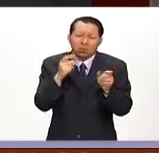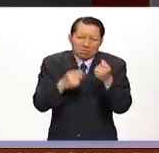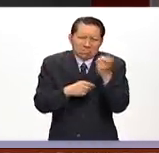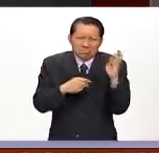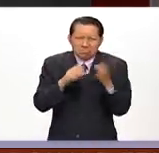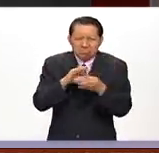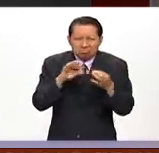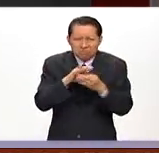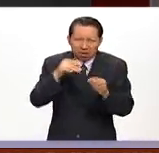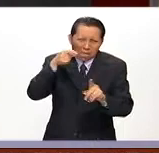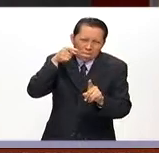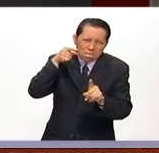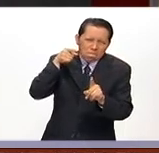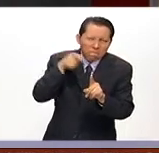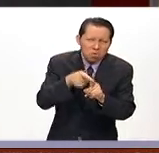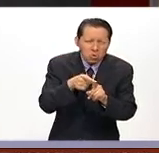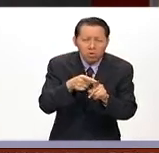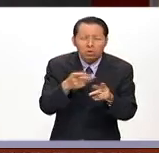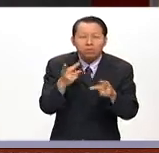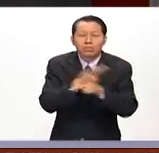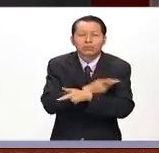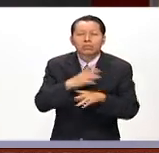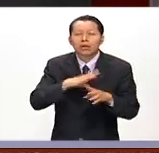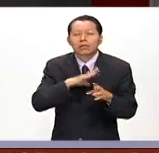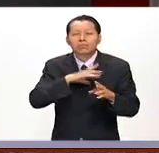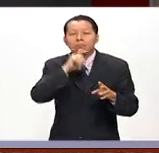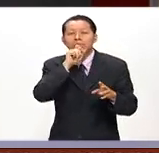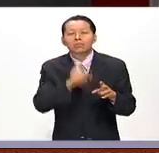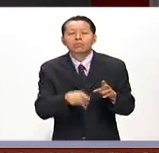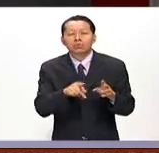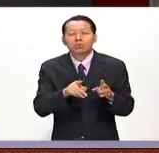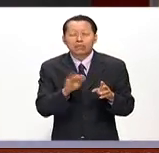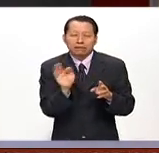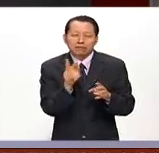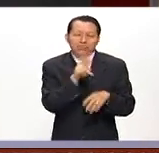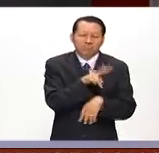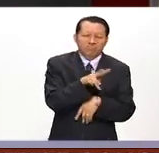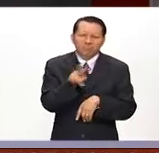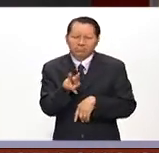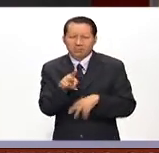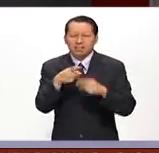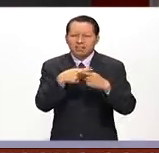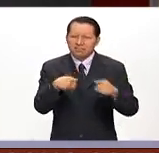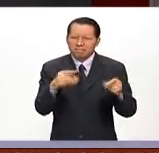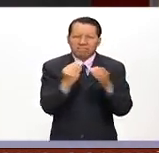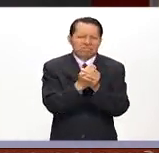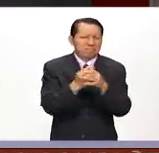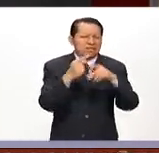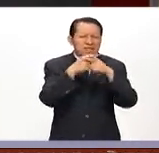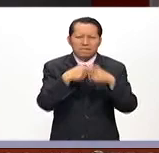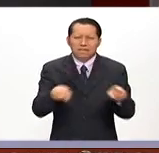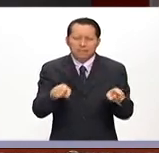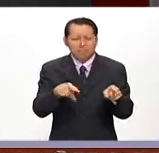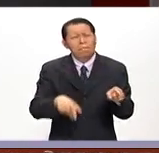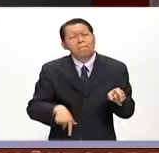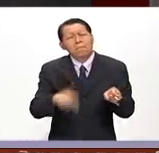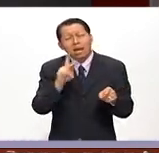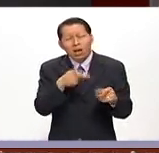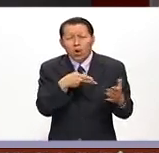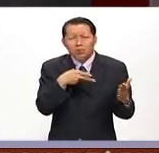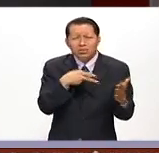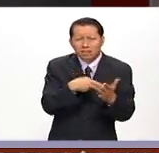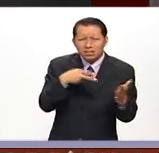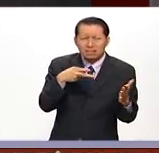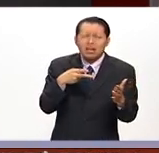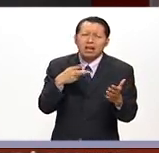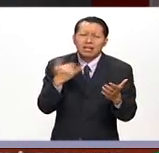estar de unión entre estos dos casos que aparentemente suenan o se ven aislados es el asunto de Siria y los